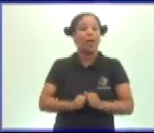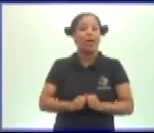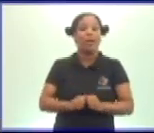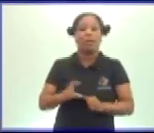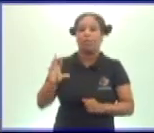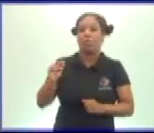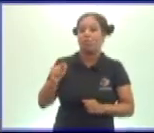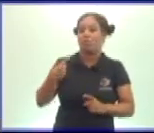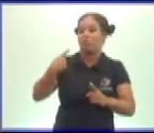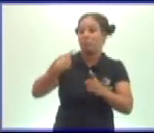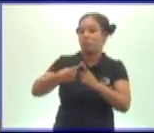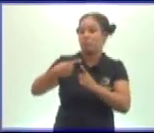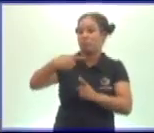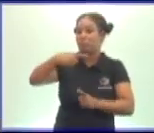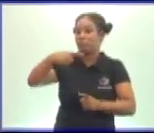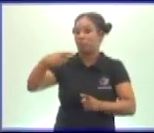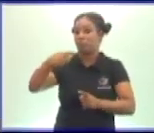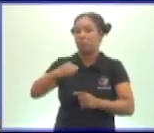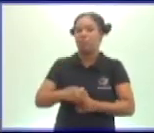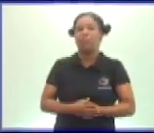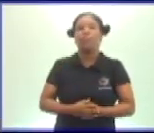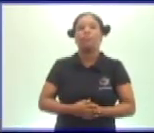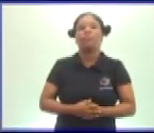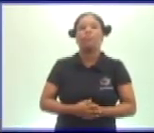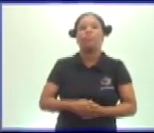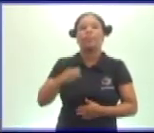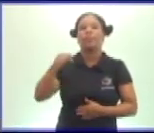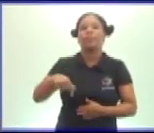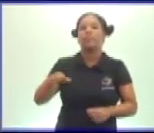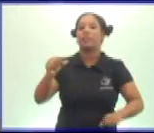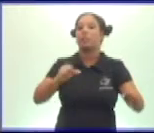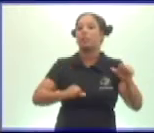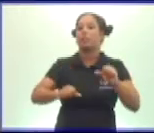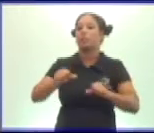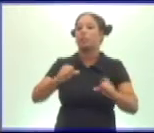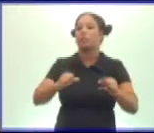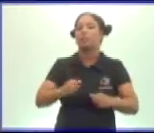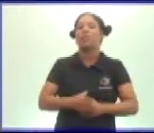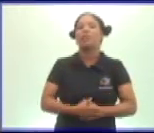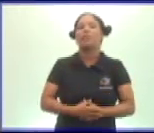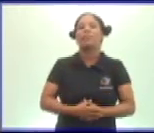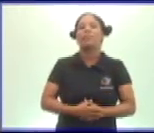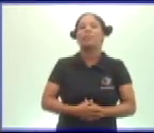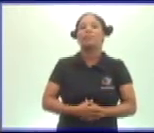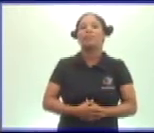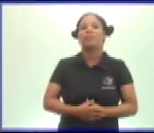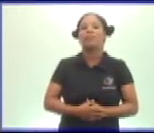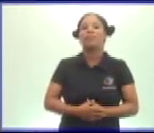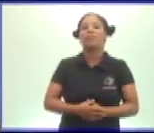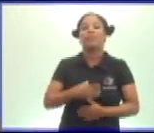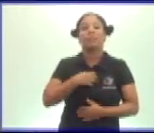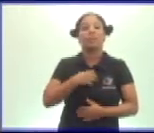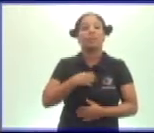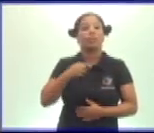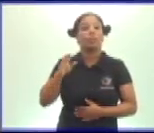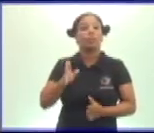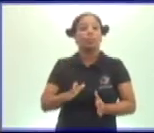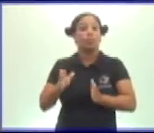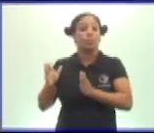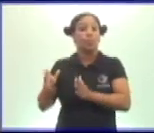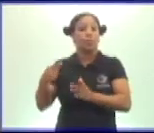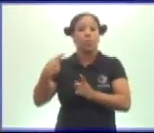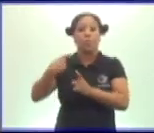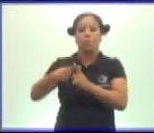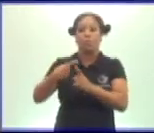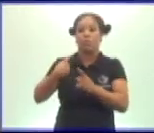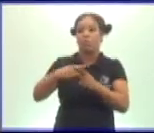los solutos, estas sustancias que son polares tienen un polo positivo y un polo negativo. Y